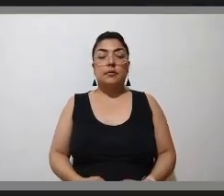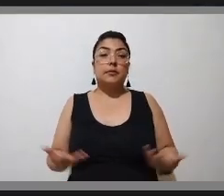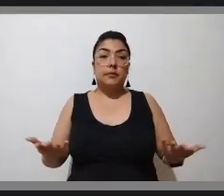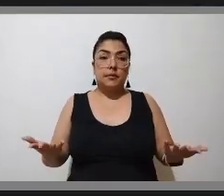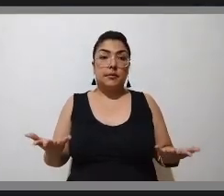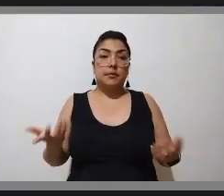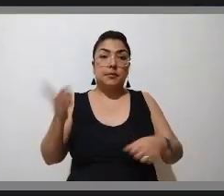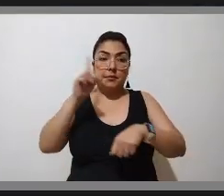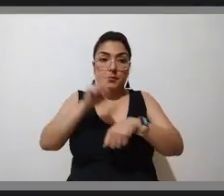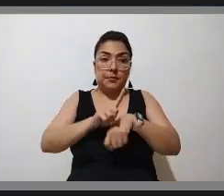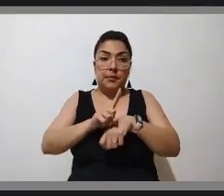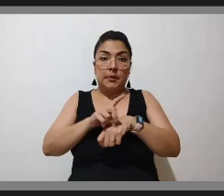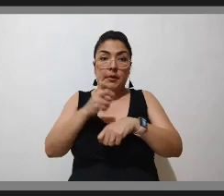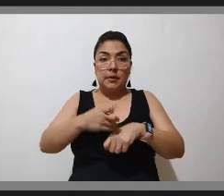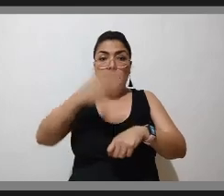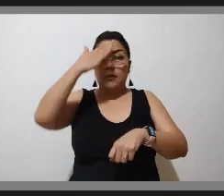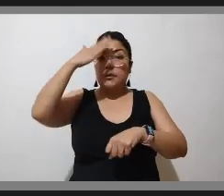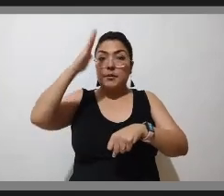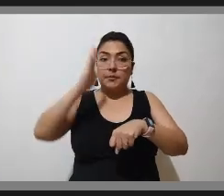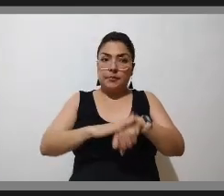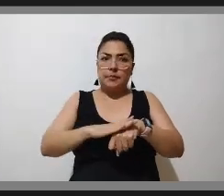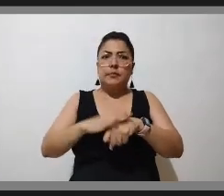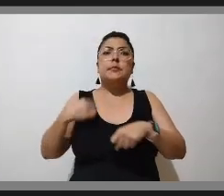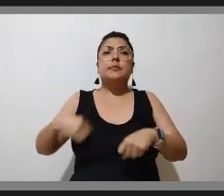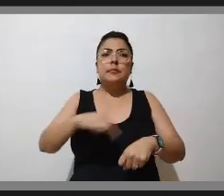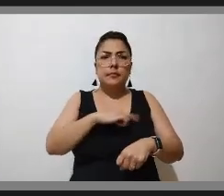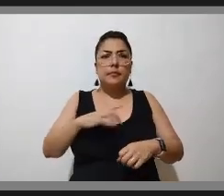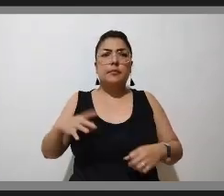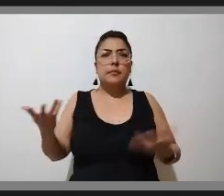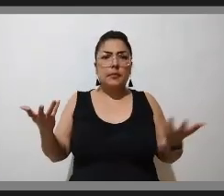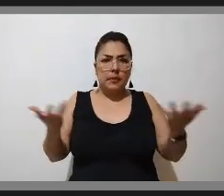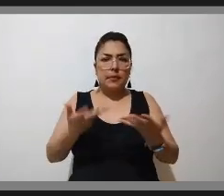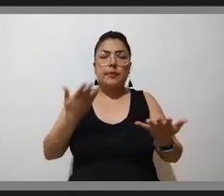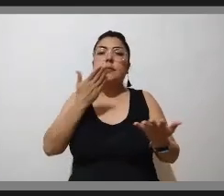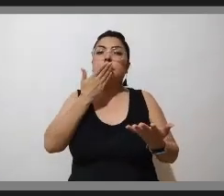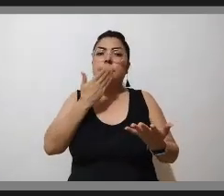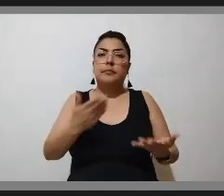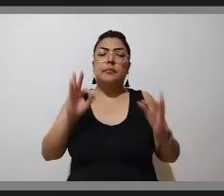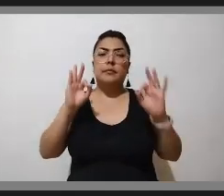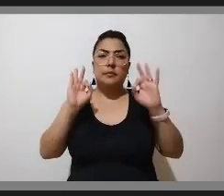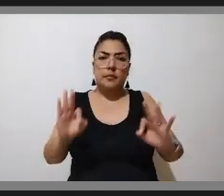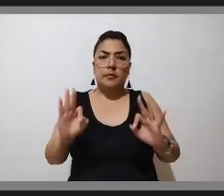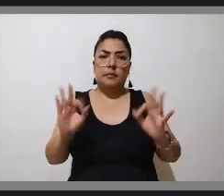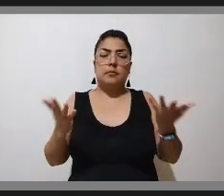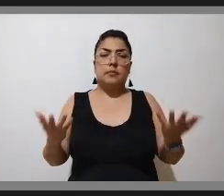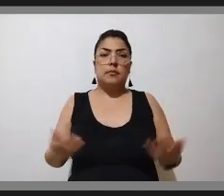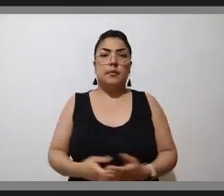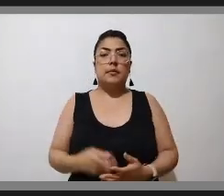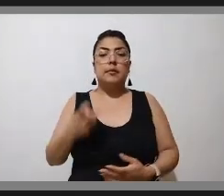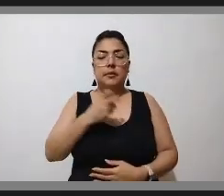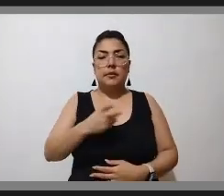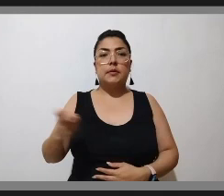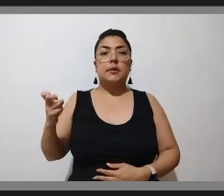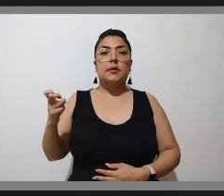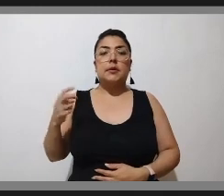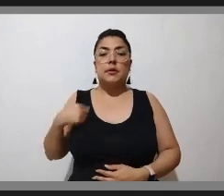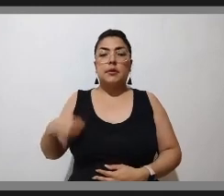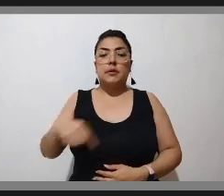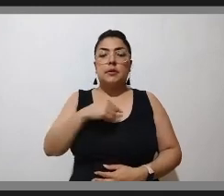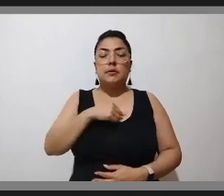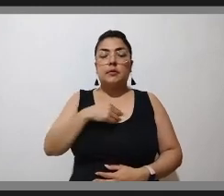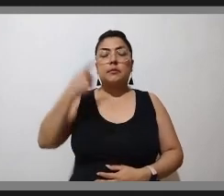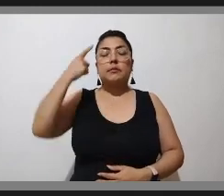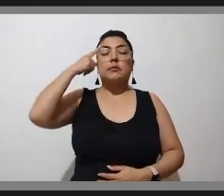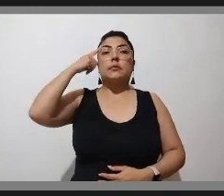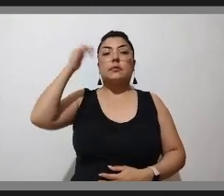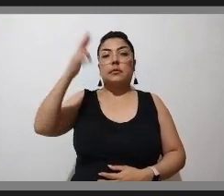conmemoración de la manera que creamos más adecuada a cada quien, pero que sí nos demos un espacio este día para poder valorar y honrar también